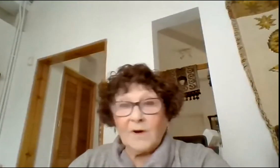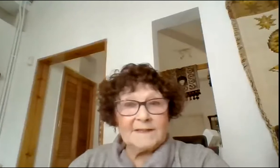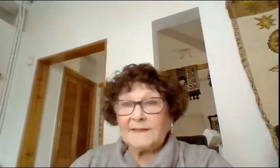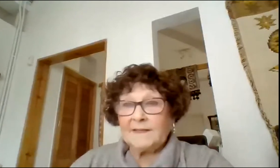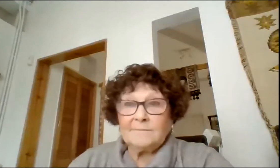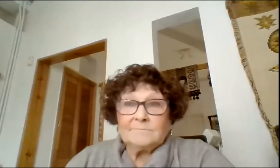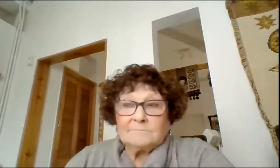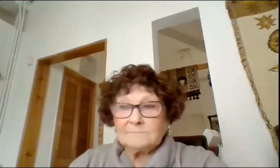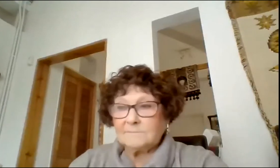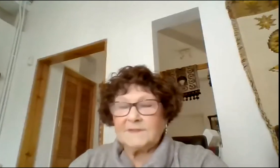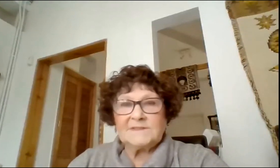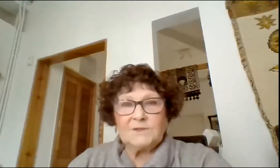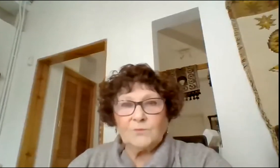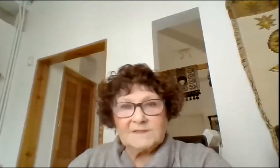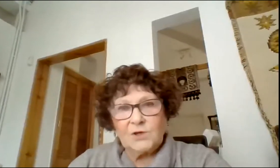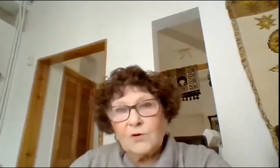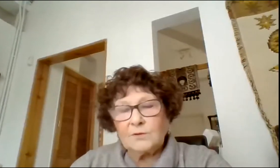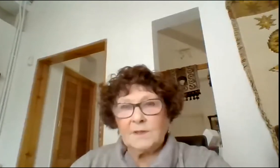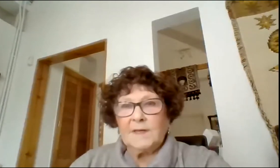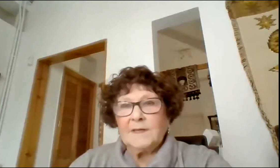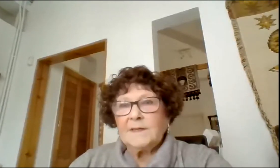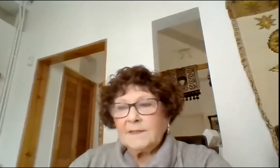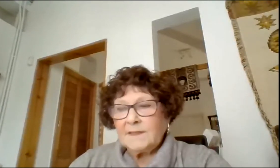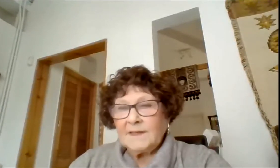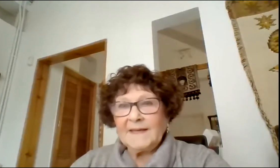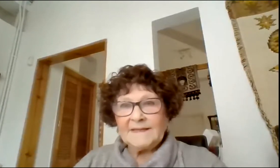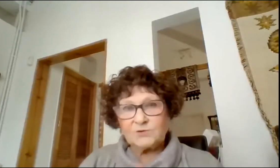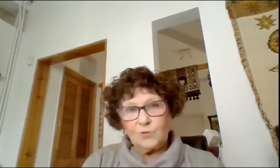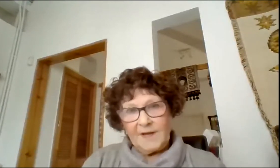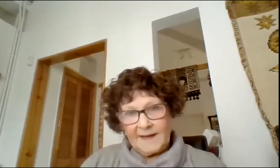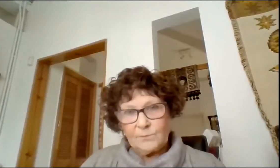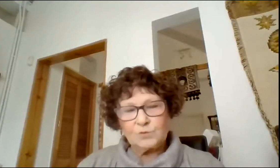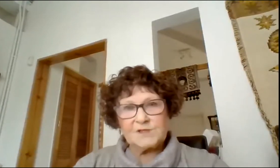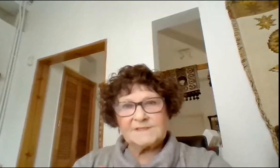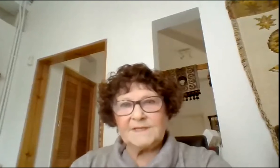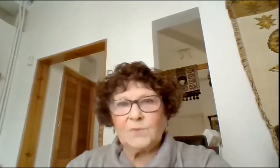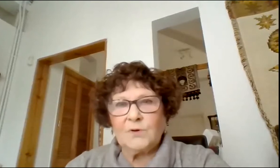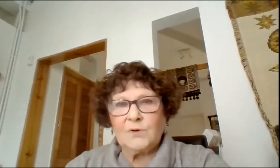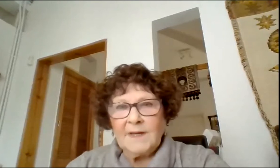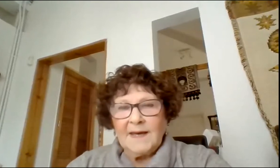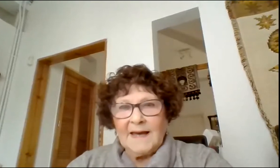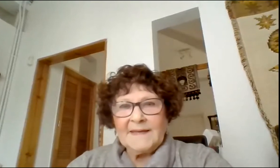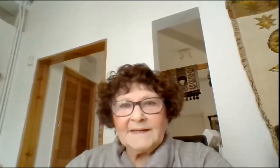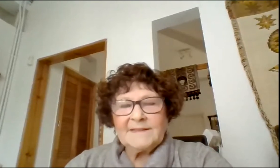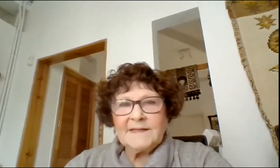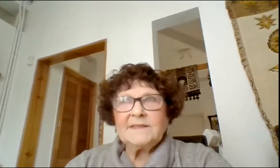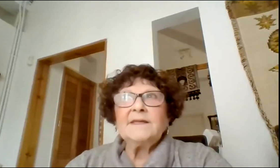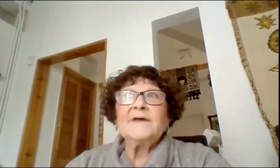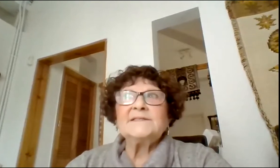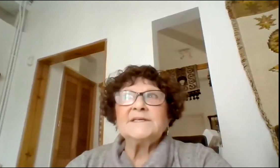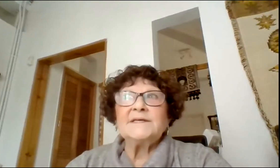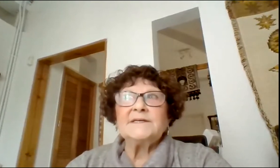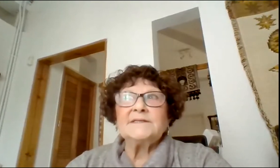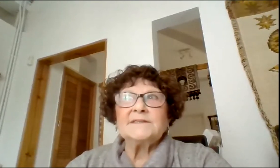con cualquier situación, hay que estudiar muchísimo. Hay gente que